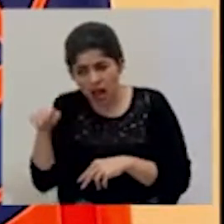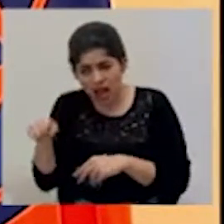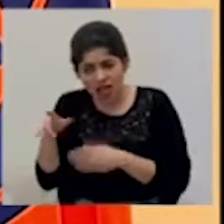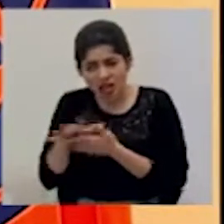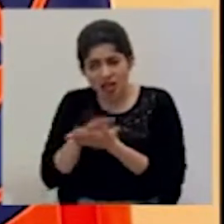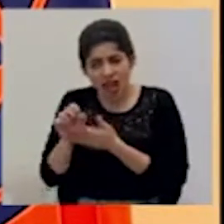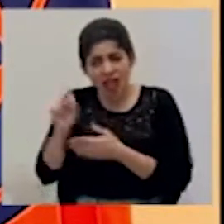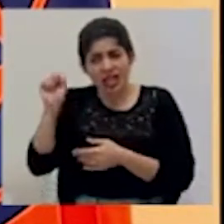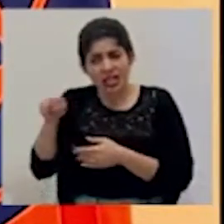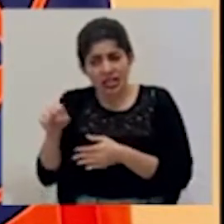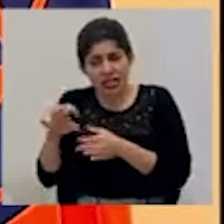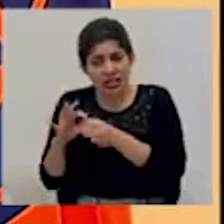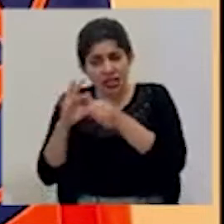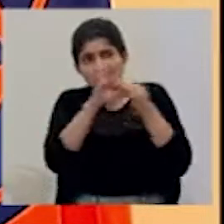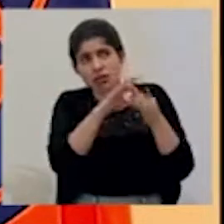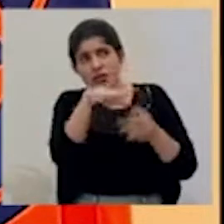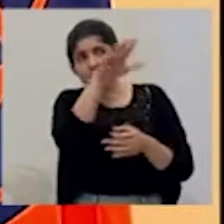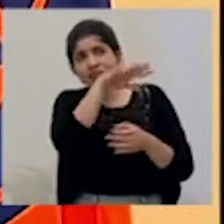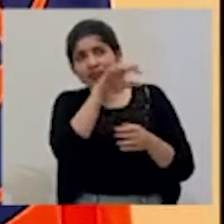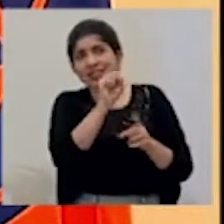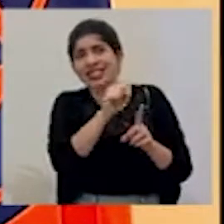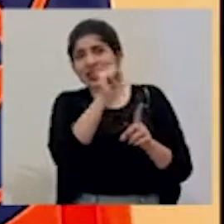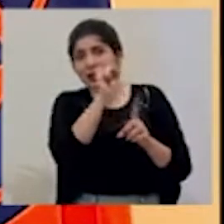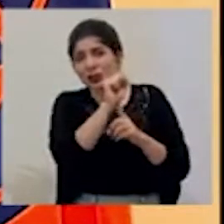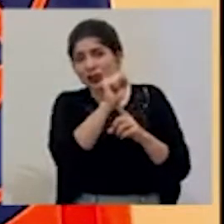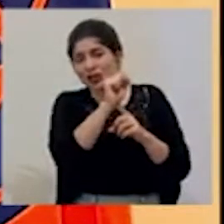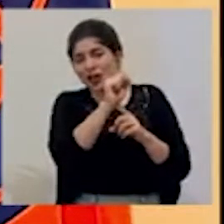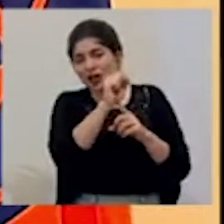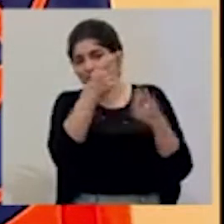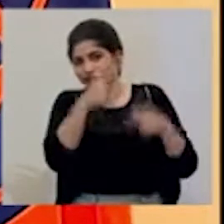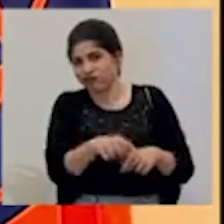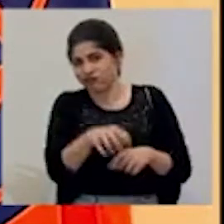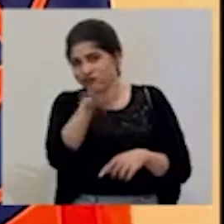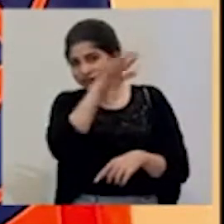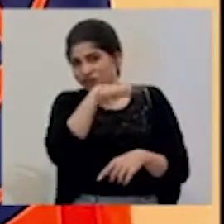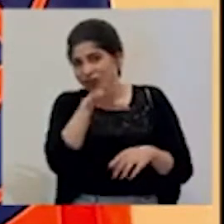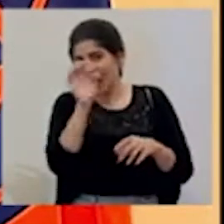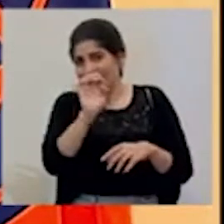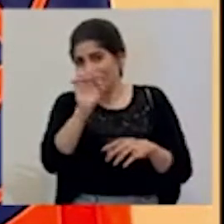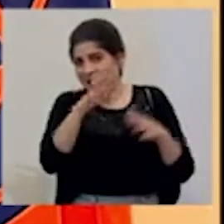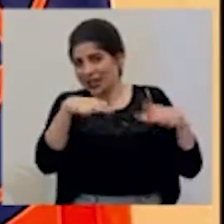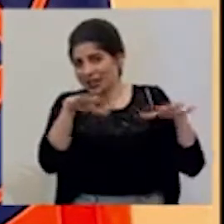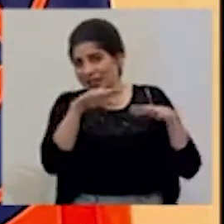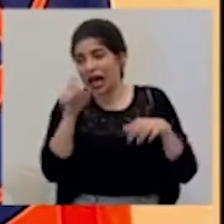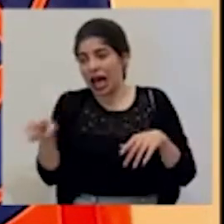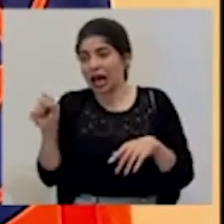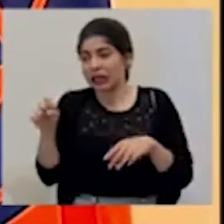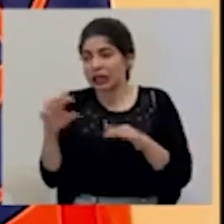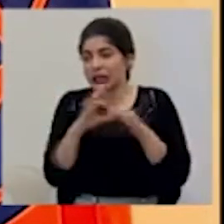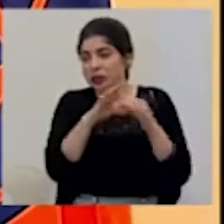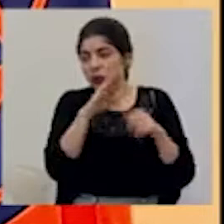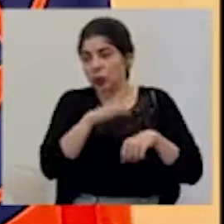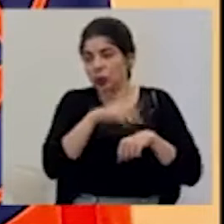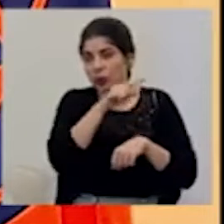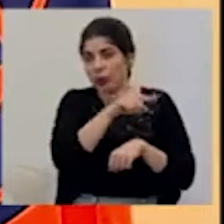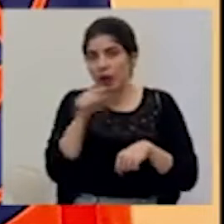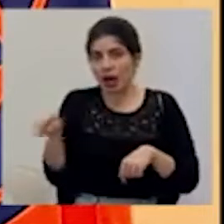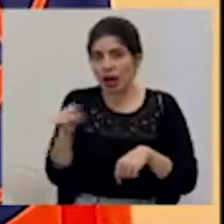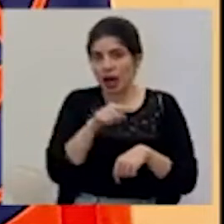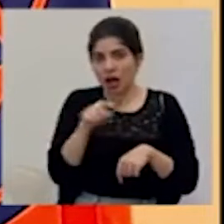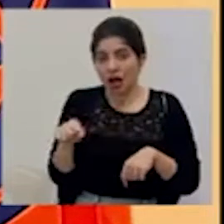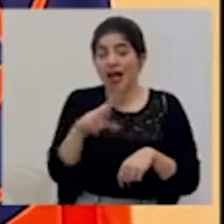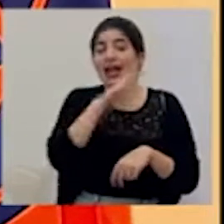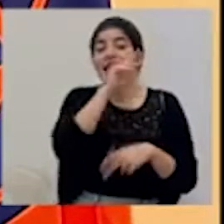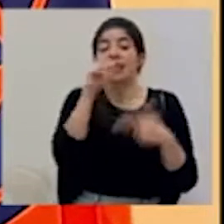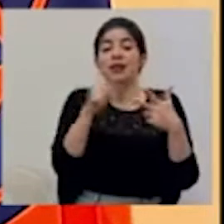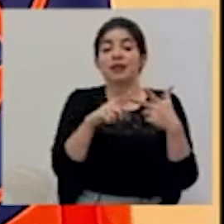tiene relación con el fenómeno que enfrentamos o con las situaciones de emergencia que enfrentamos, y debe haber un